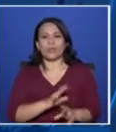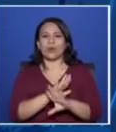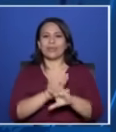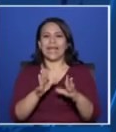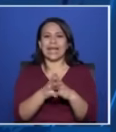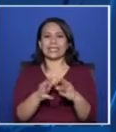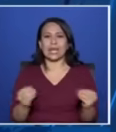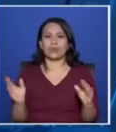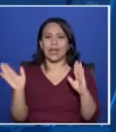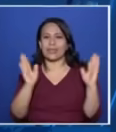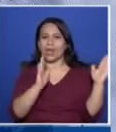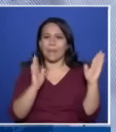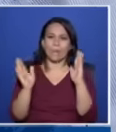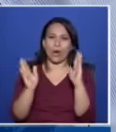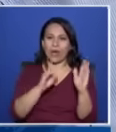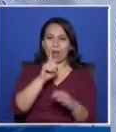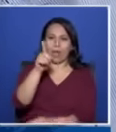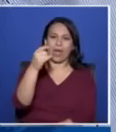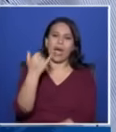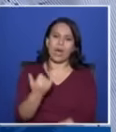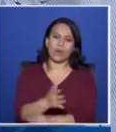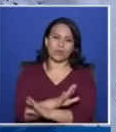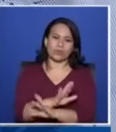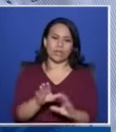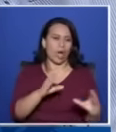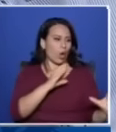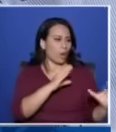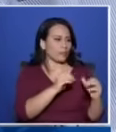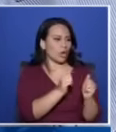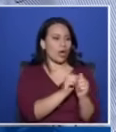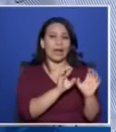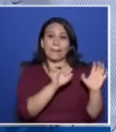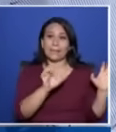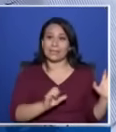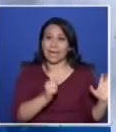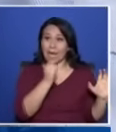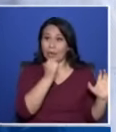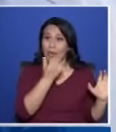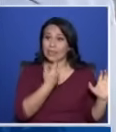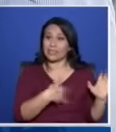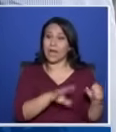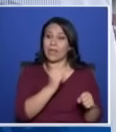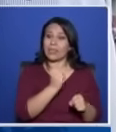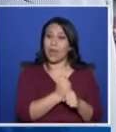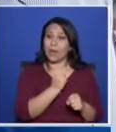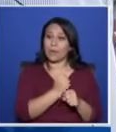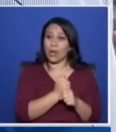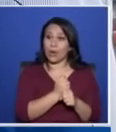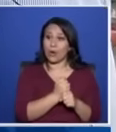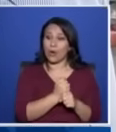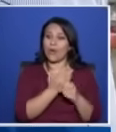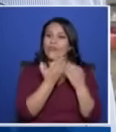soluciones temporales en su momento. Hoy ya a través de MAPAC e Interagua se está haciendo un trabajo ya